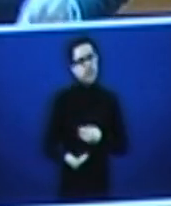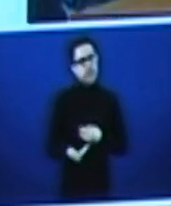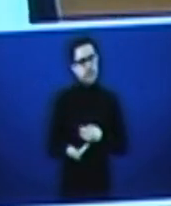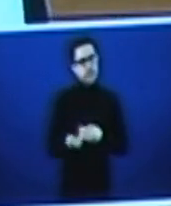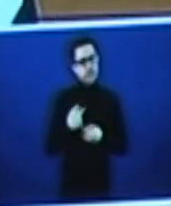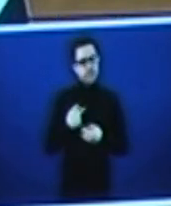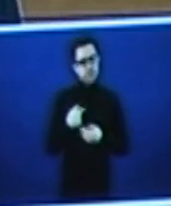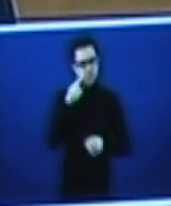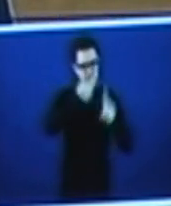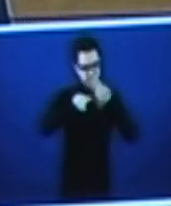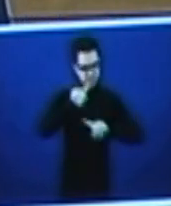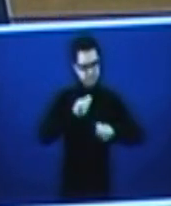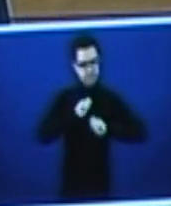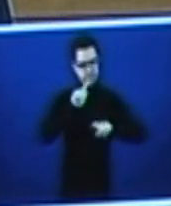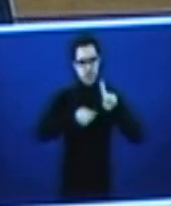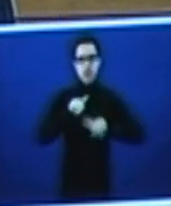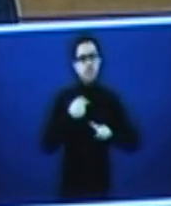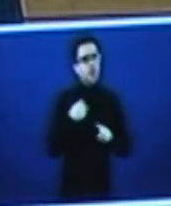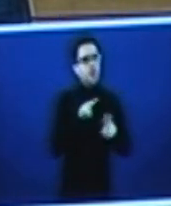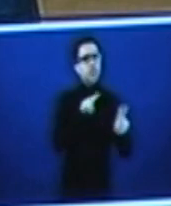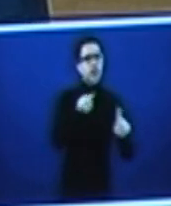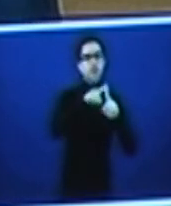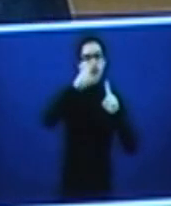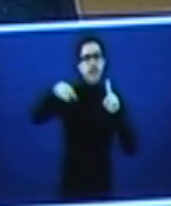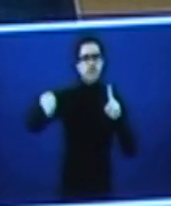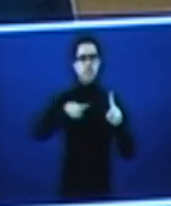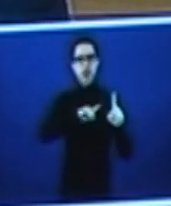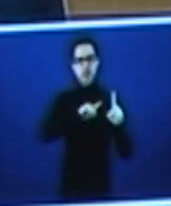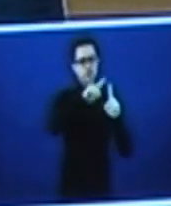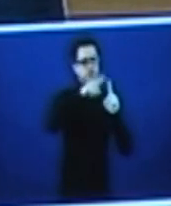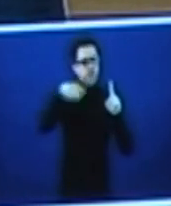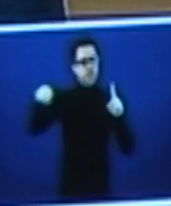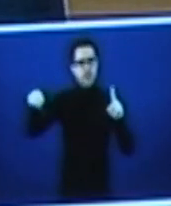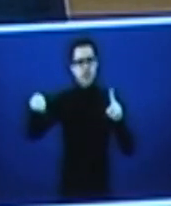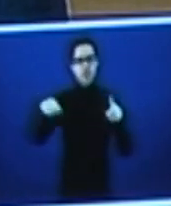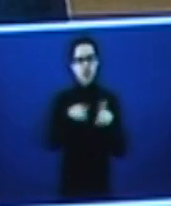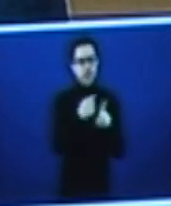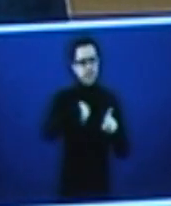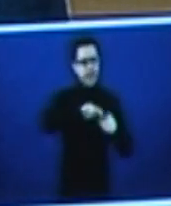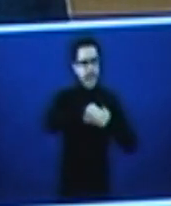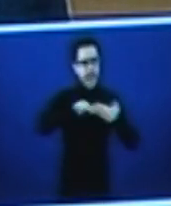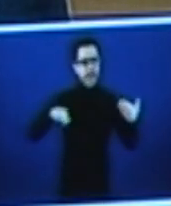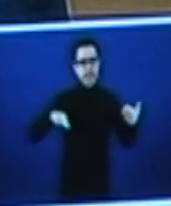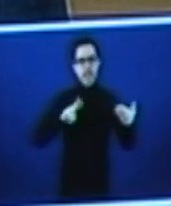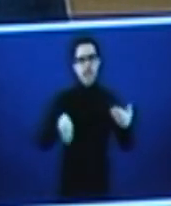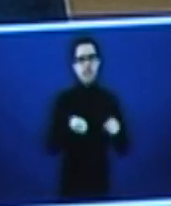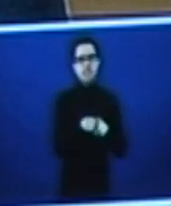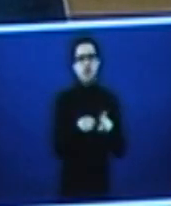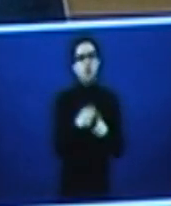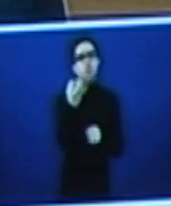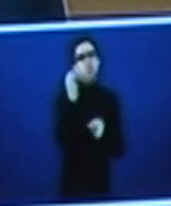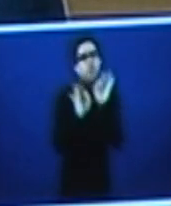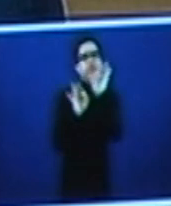as gráficas do paro, donde somos nada máis e nada menos que unha porcentaxe de